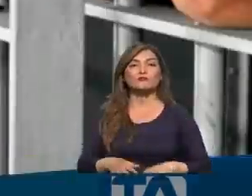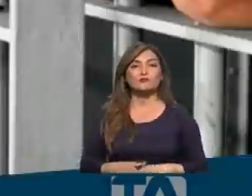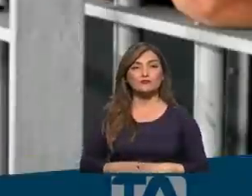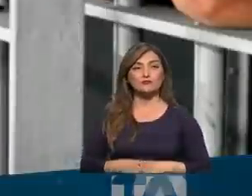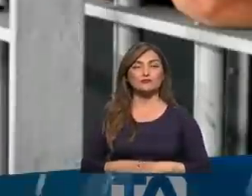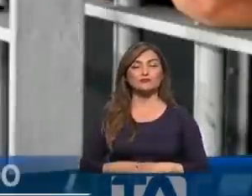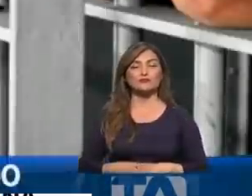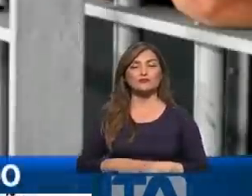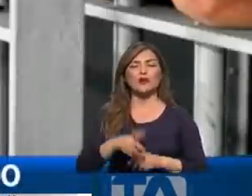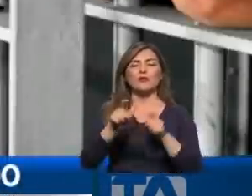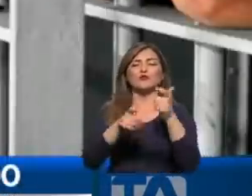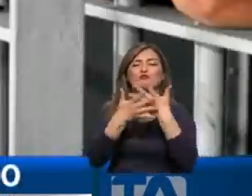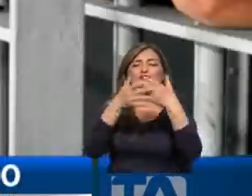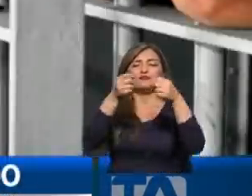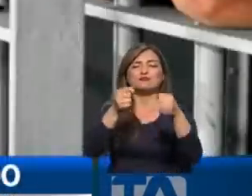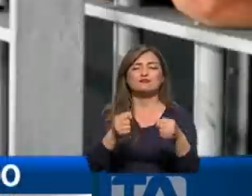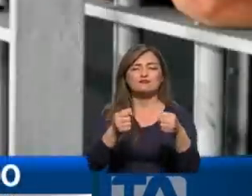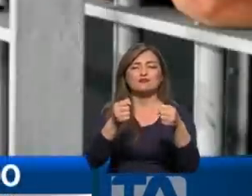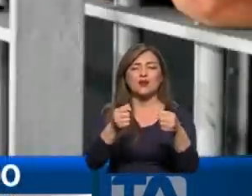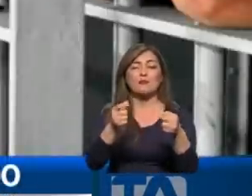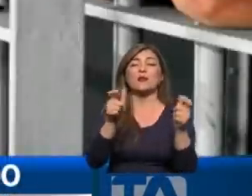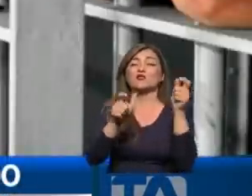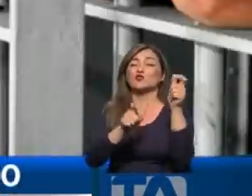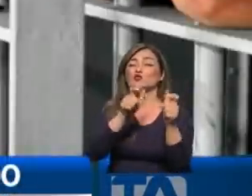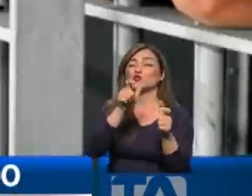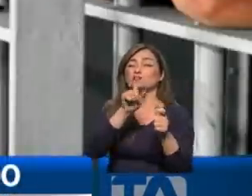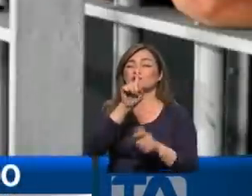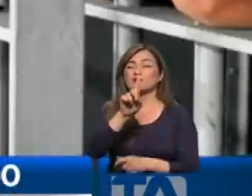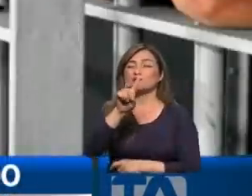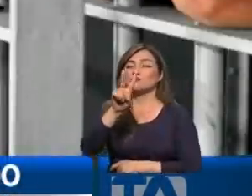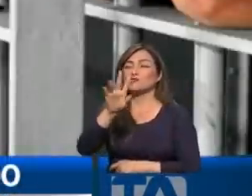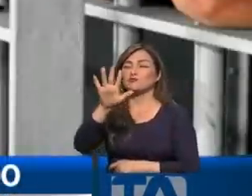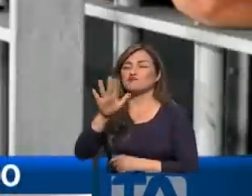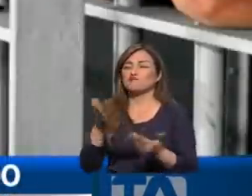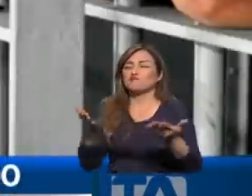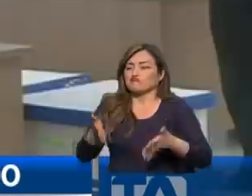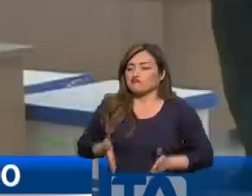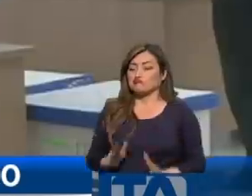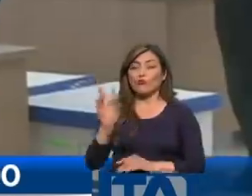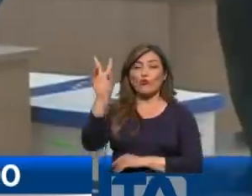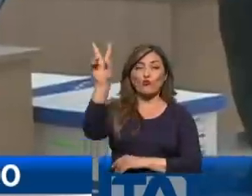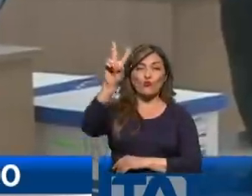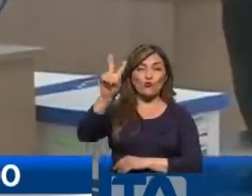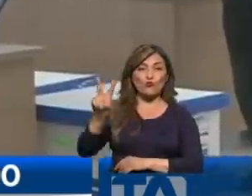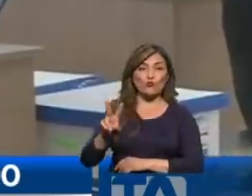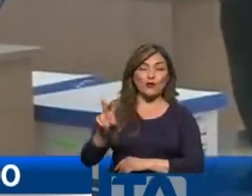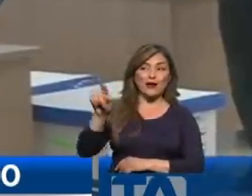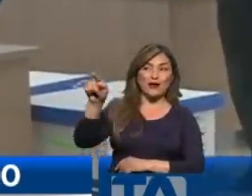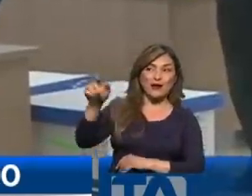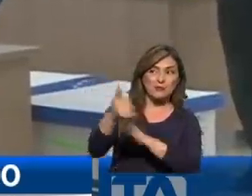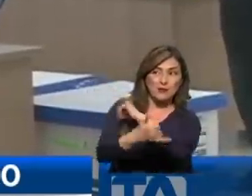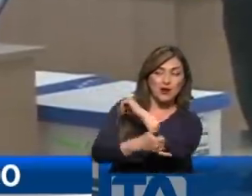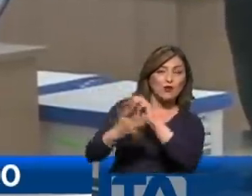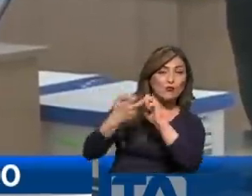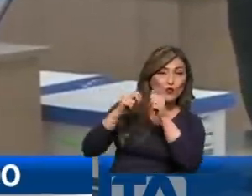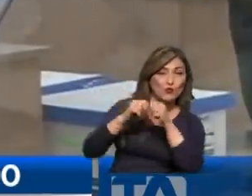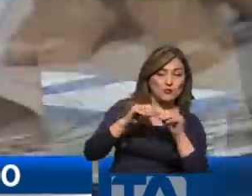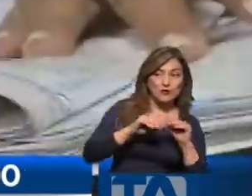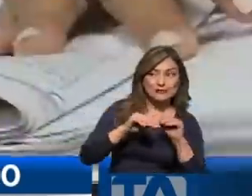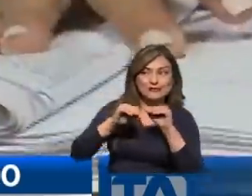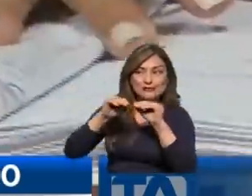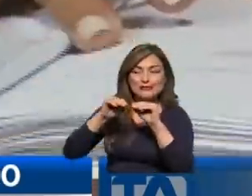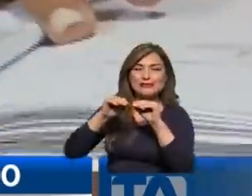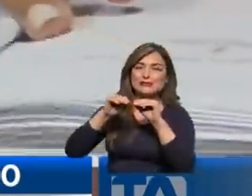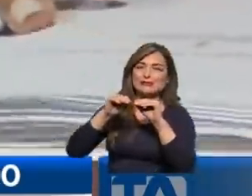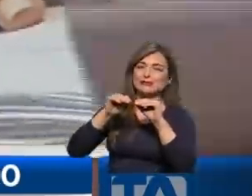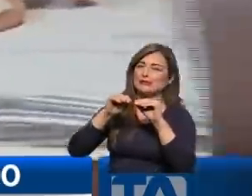las rejas en Ecuador además están 1.225 ciudadanos venezolanos, país con el que a los problemas para repatriar